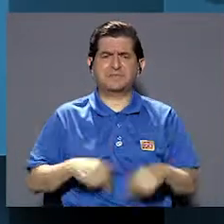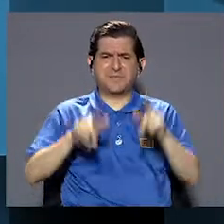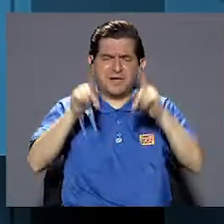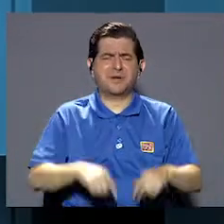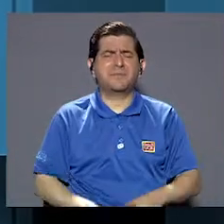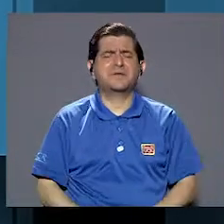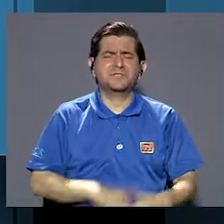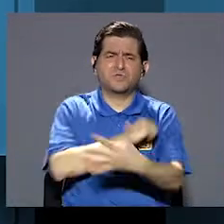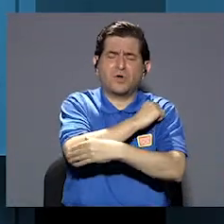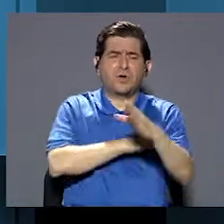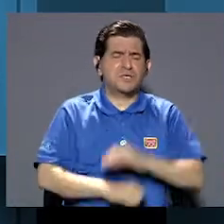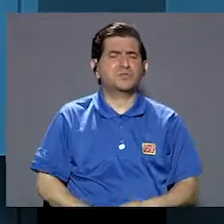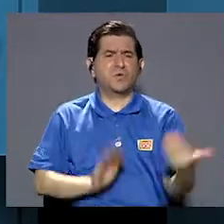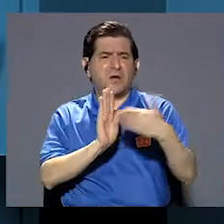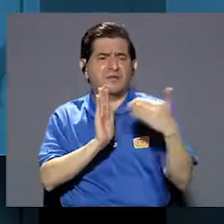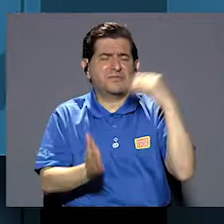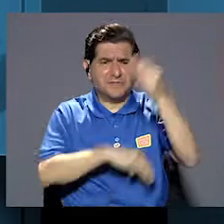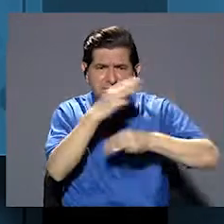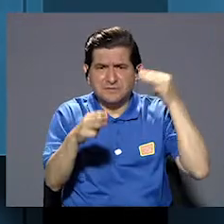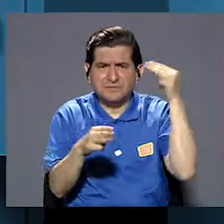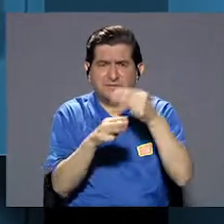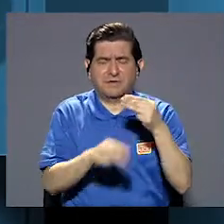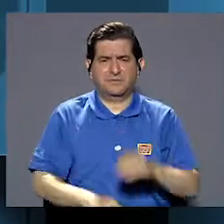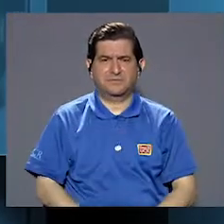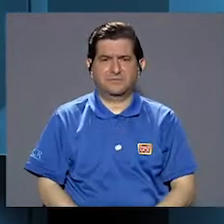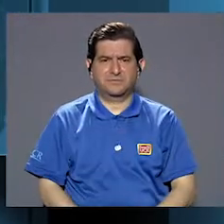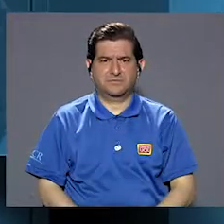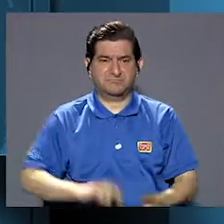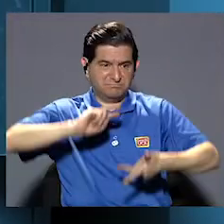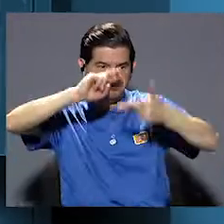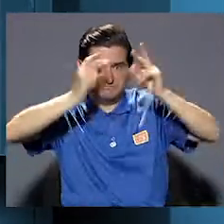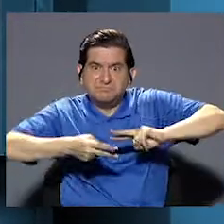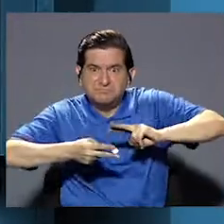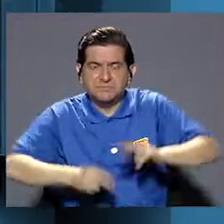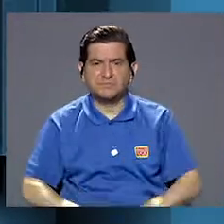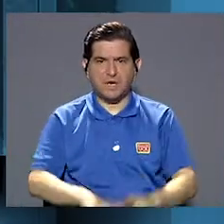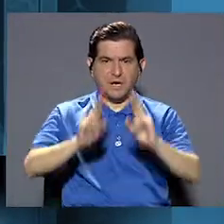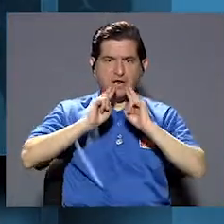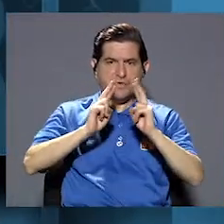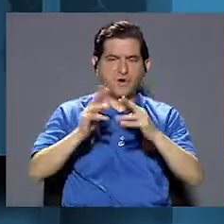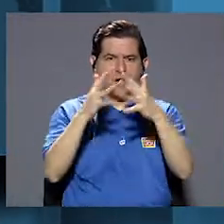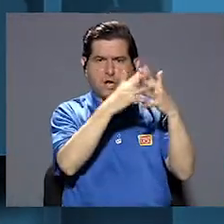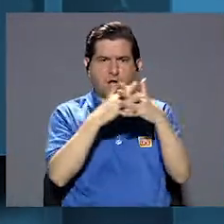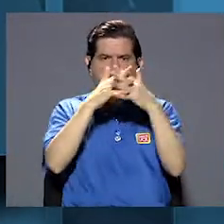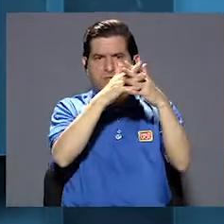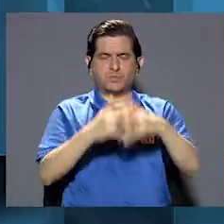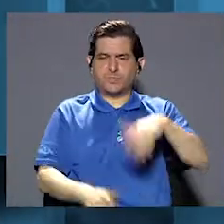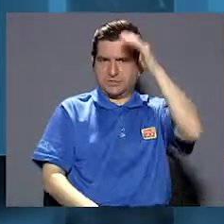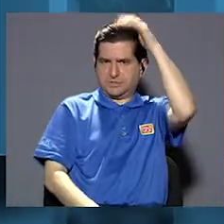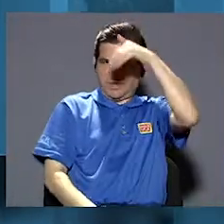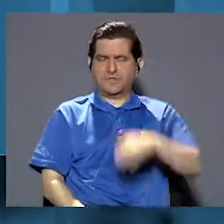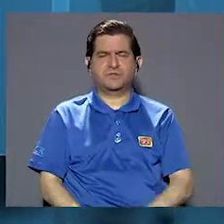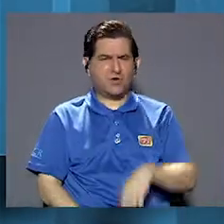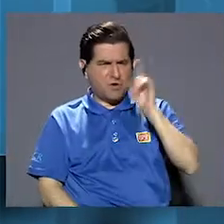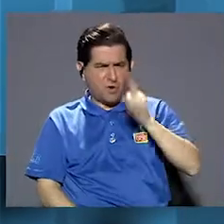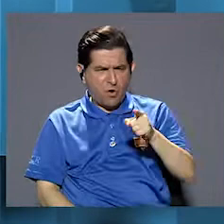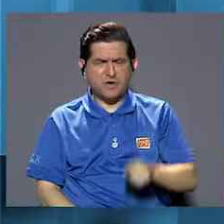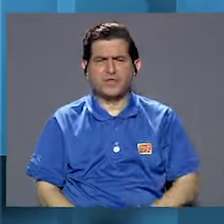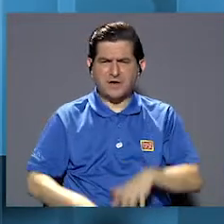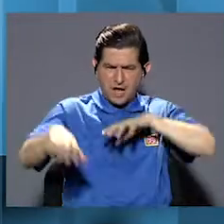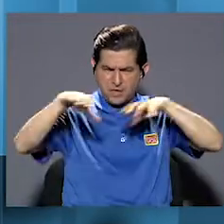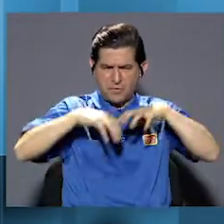los pobres y maltratados del mundo. En vez de eso, la respuesta de los Estados Unidos de Trump fue ordenar